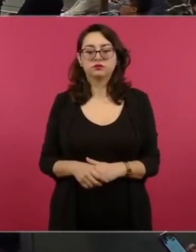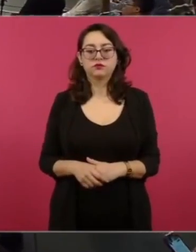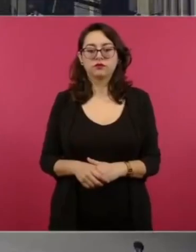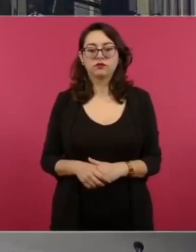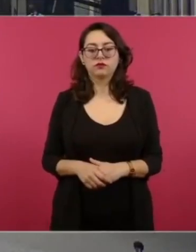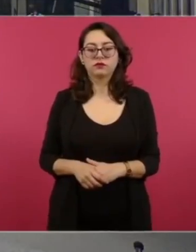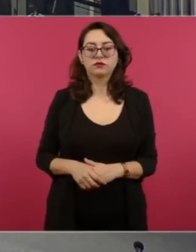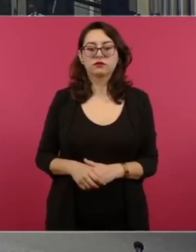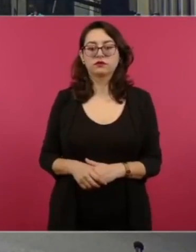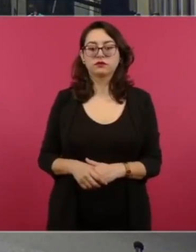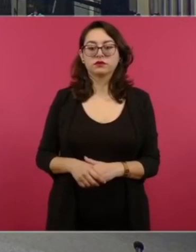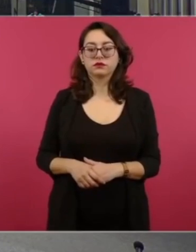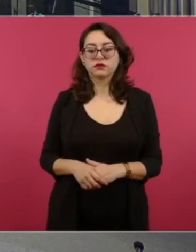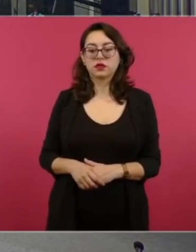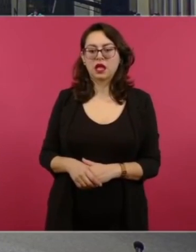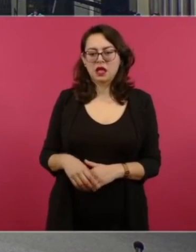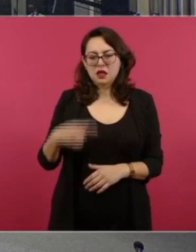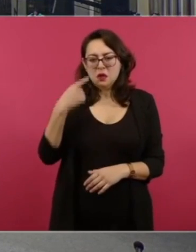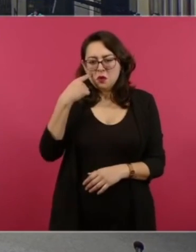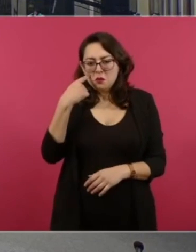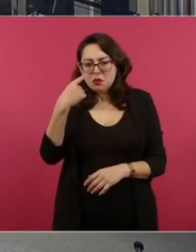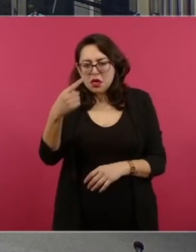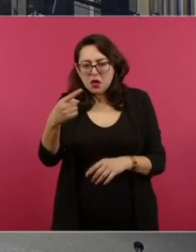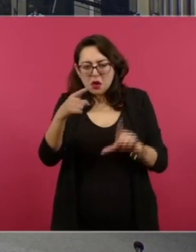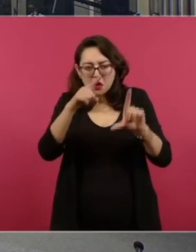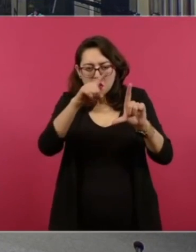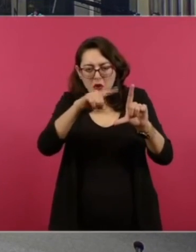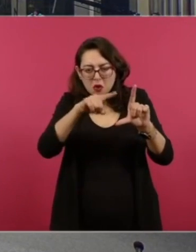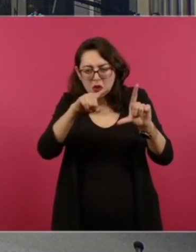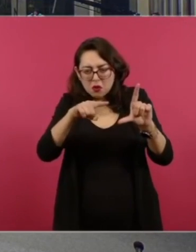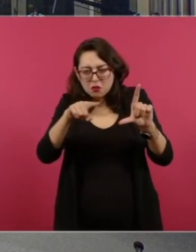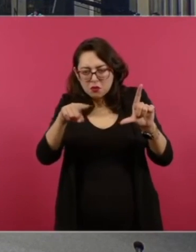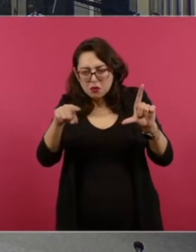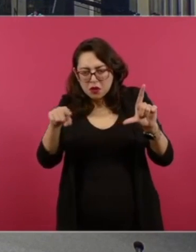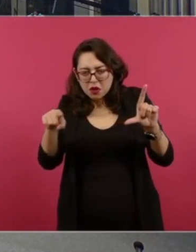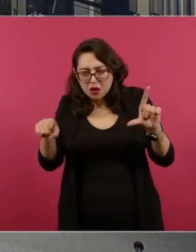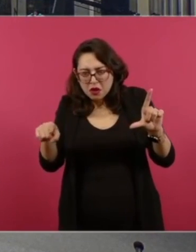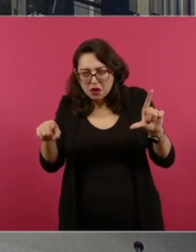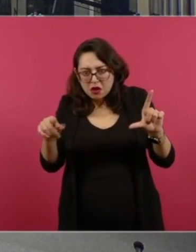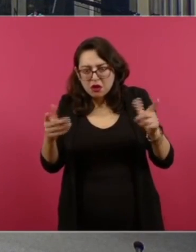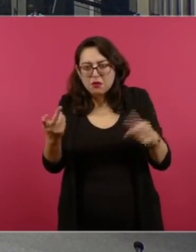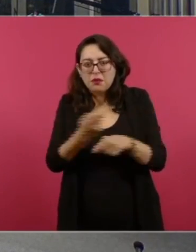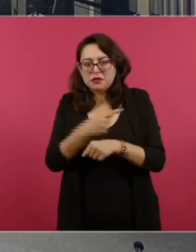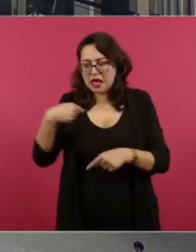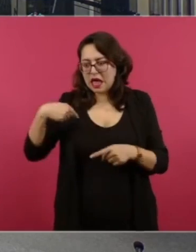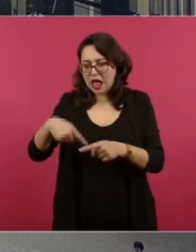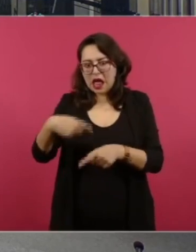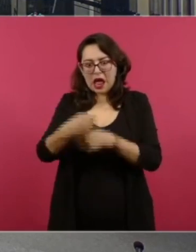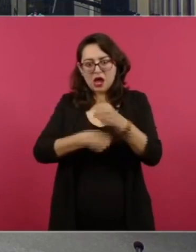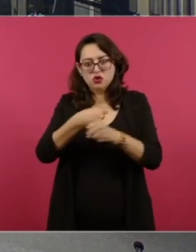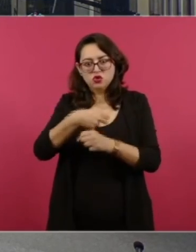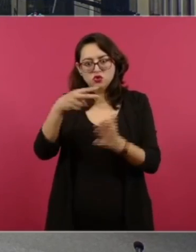año específico… Este año es bueno. Algo está funcionando, efectivamente. Menos operativos, pero algo está funcionando. Miren, cuando